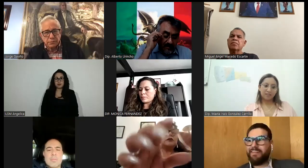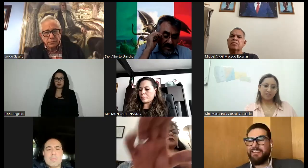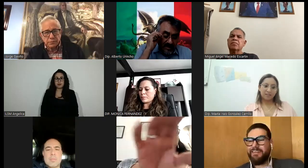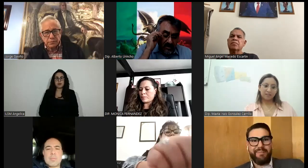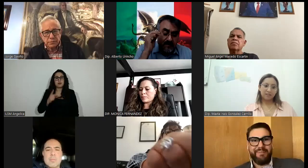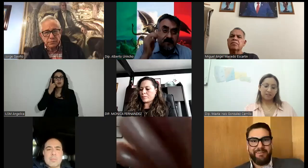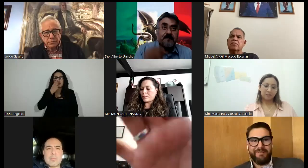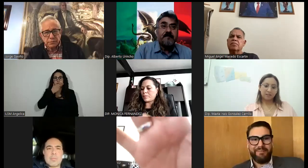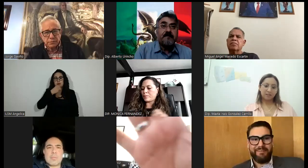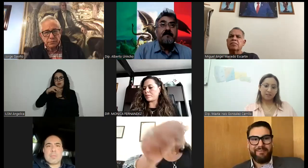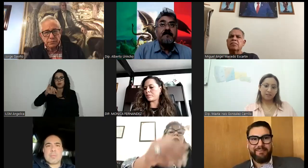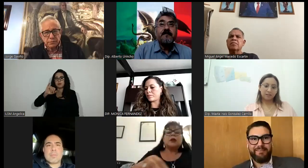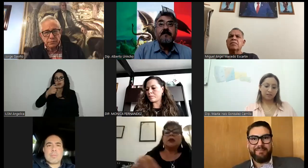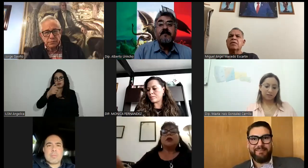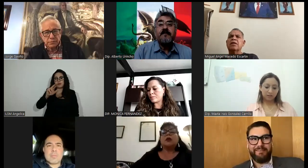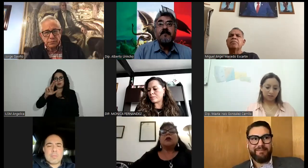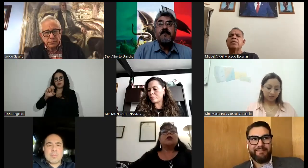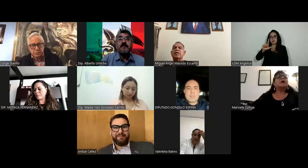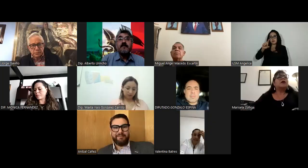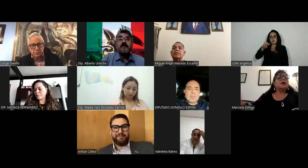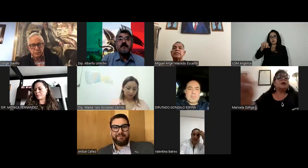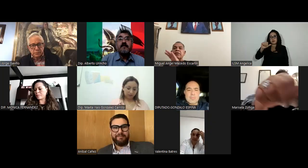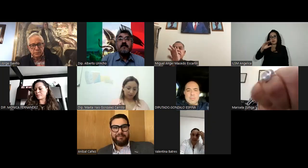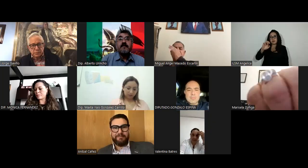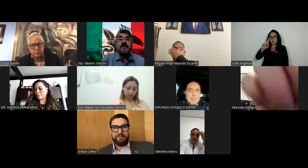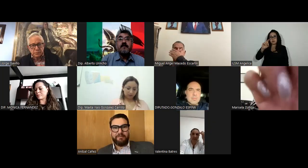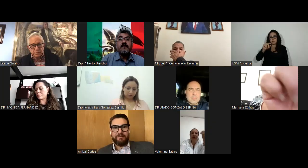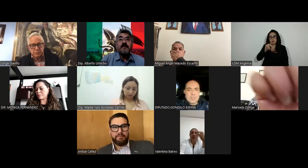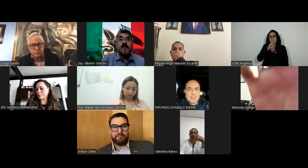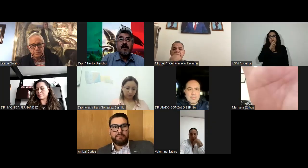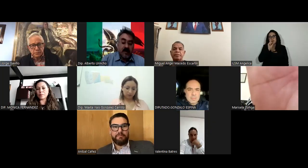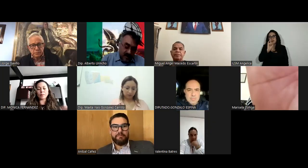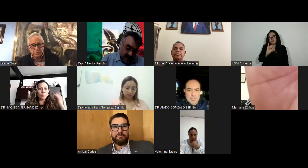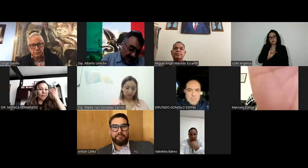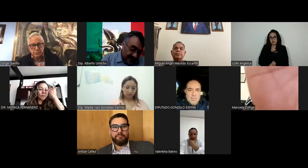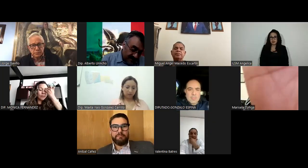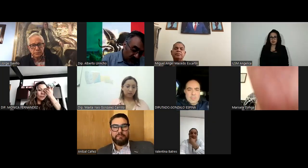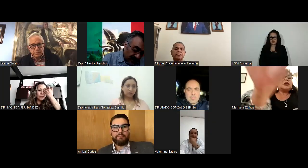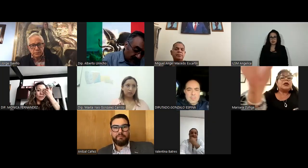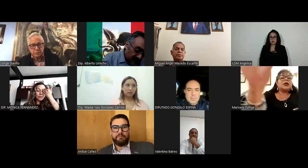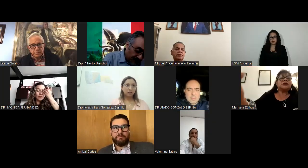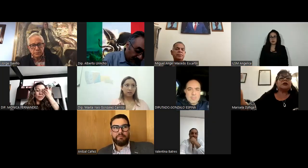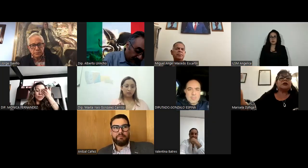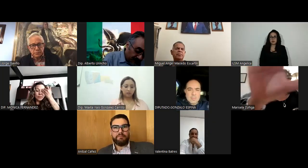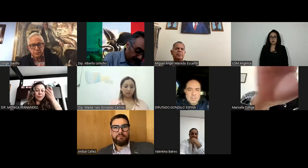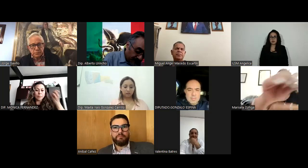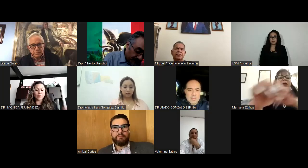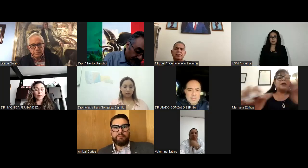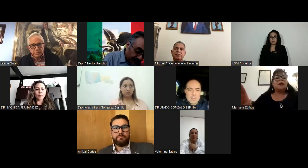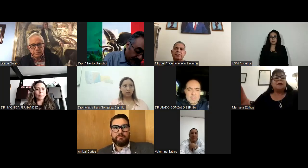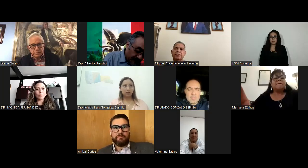Miguel Macedo. Macedo, favor. Gracias, diputado.